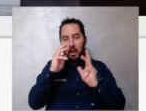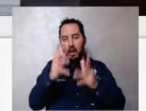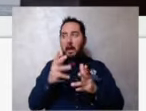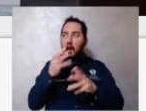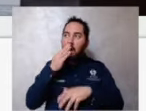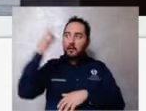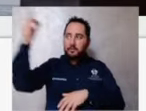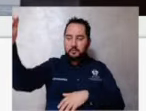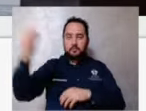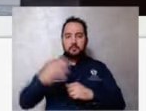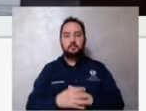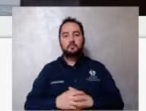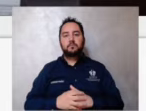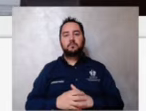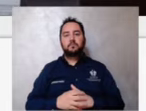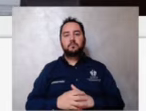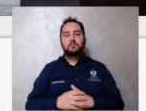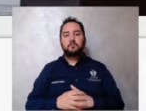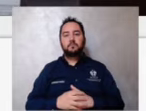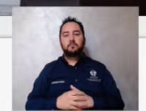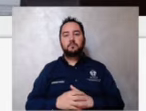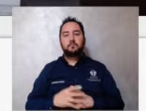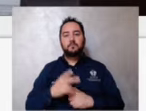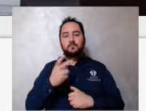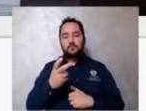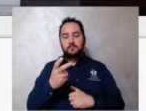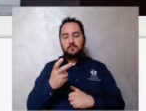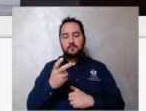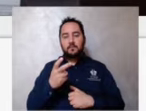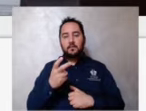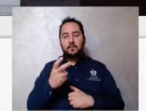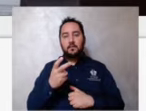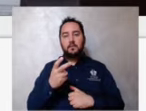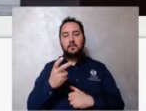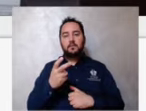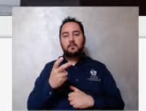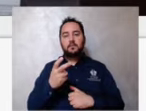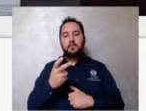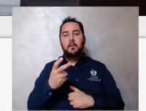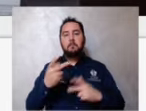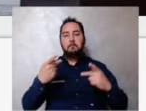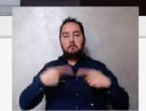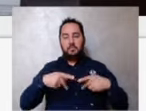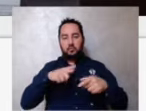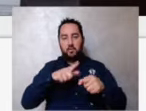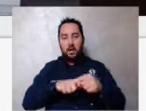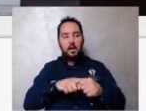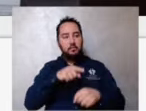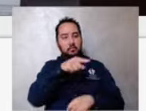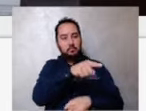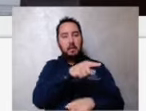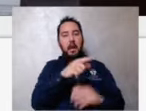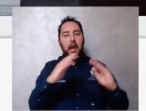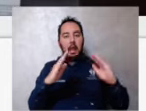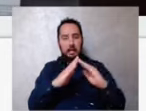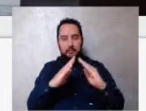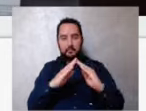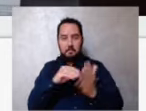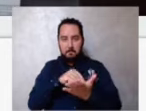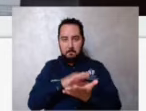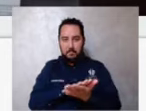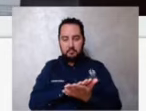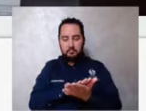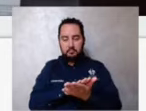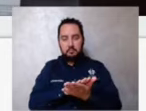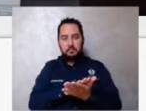su emisión. Notifíquese la presente sentencia personalmente a la actora en el domicilio señalado de